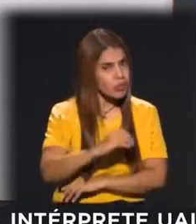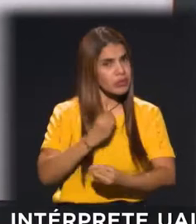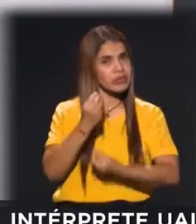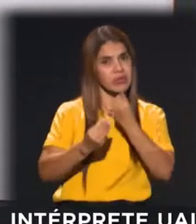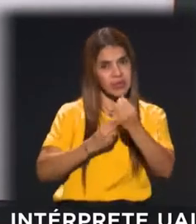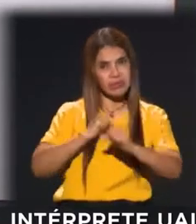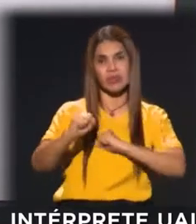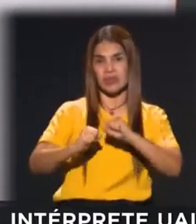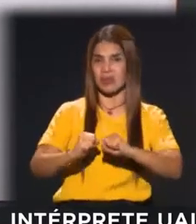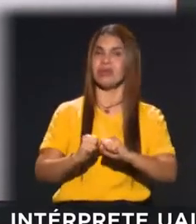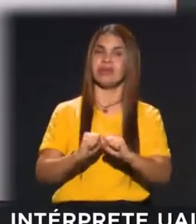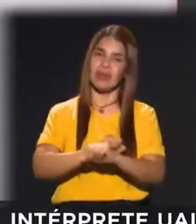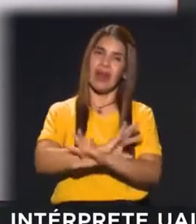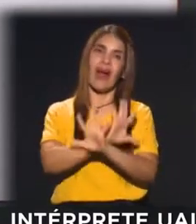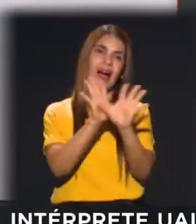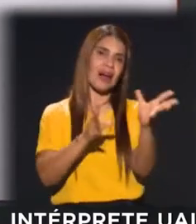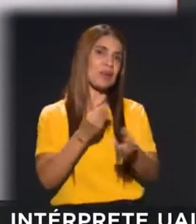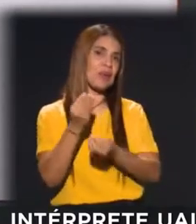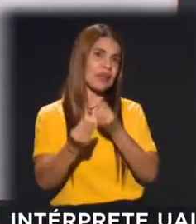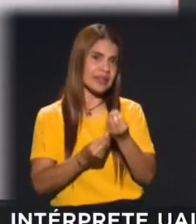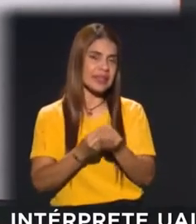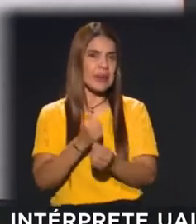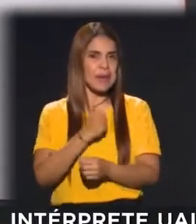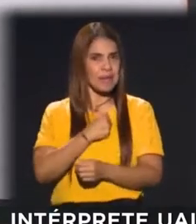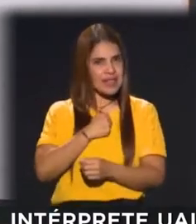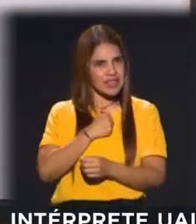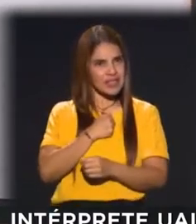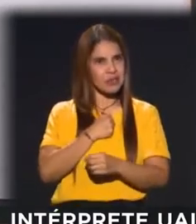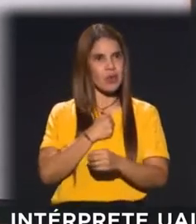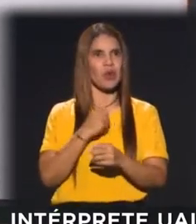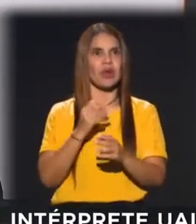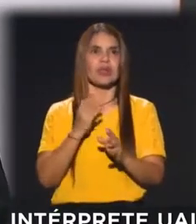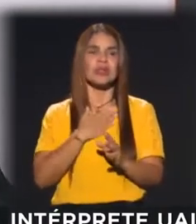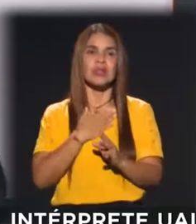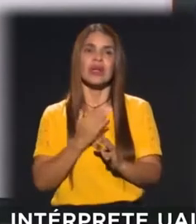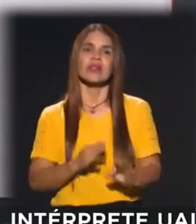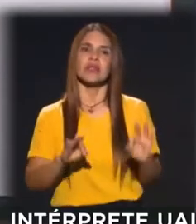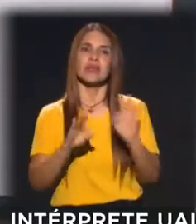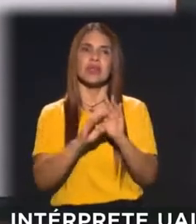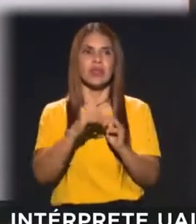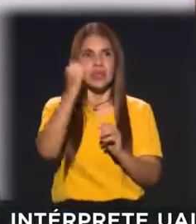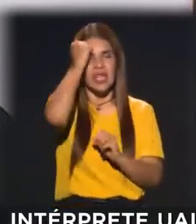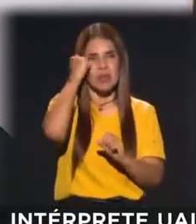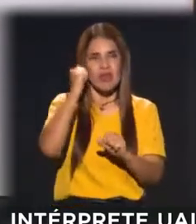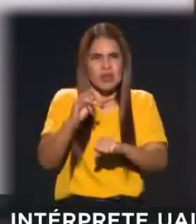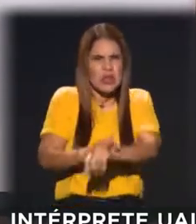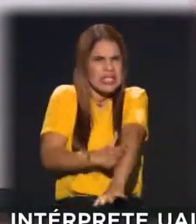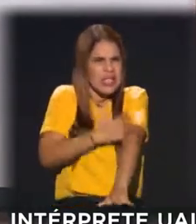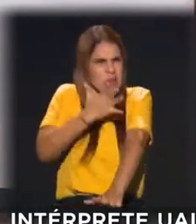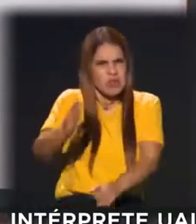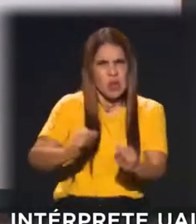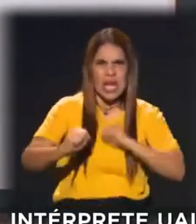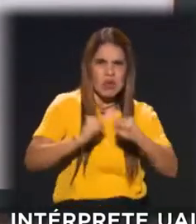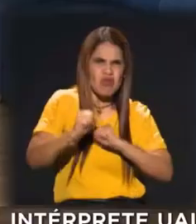pueden hacer a su ritmo, porque recuerde que esto es individual, hay que tener en cuenta esos principios. Si el profesor se emociona y